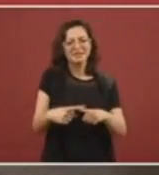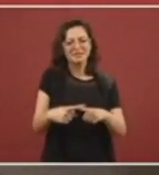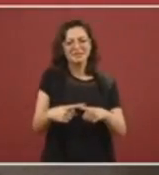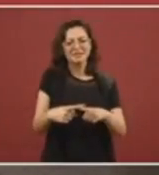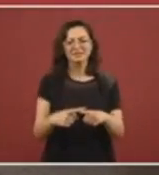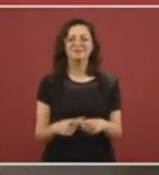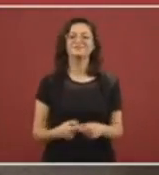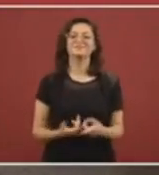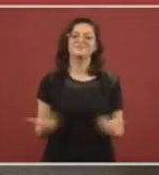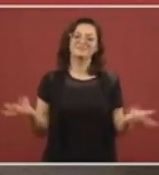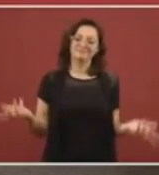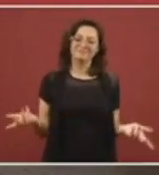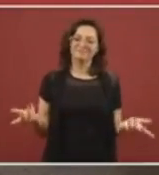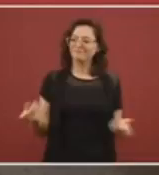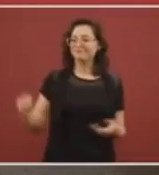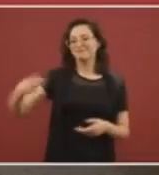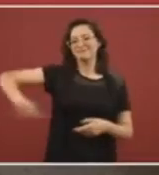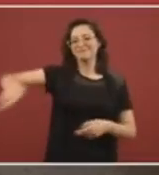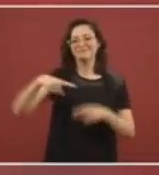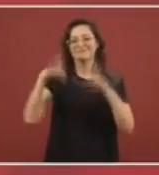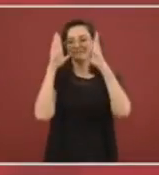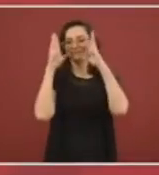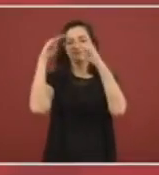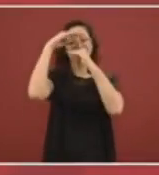Pues los conservadores,